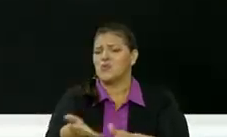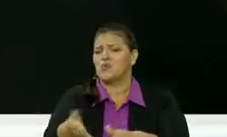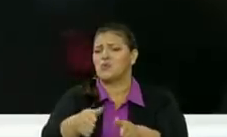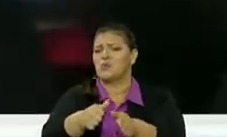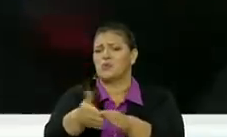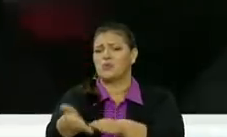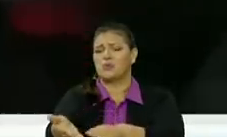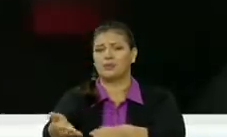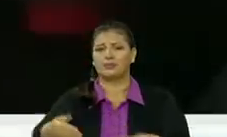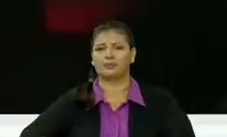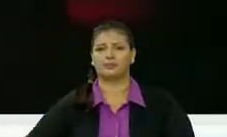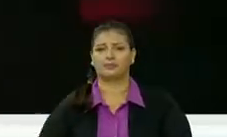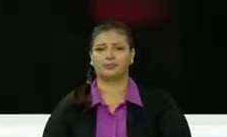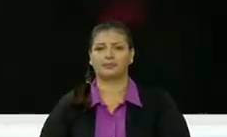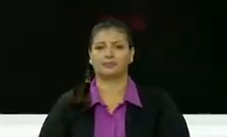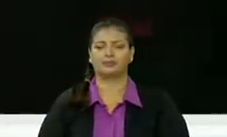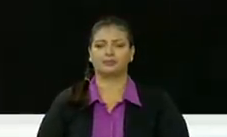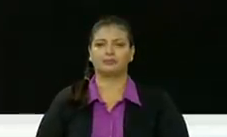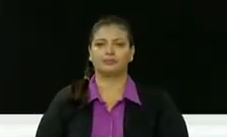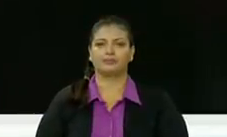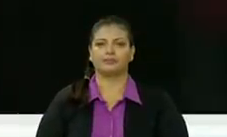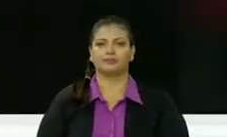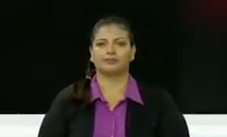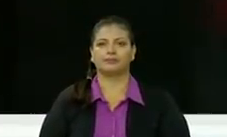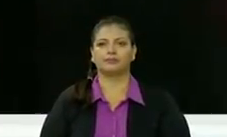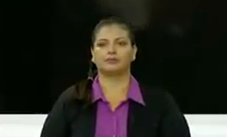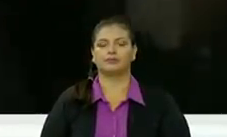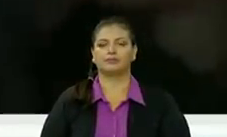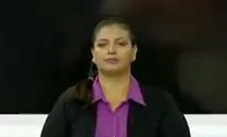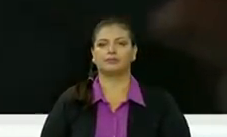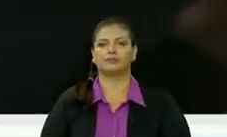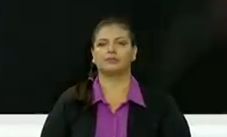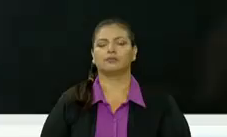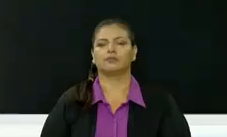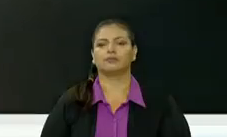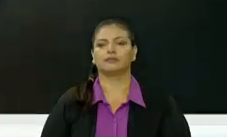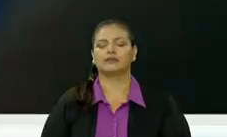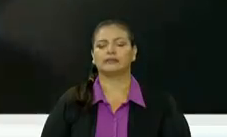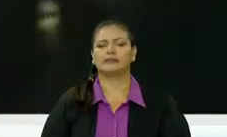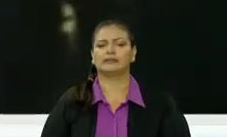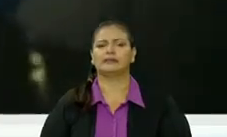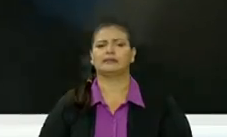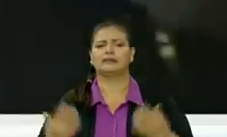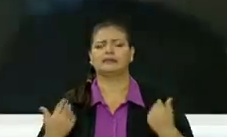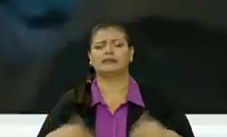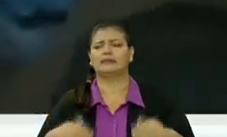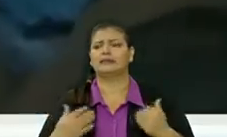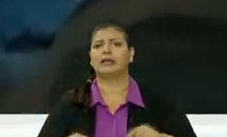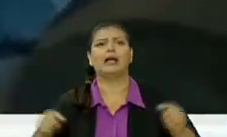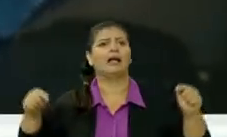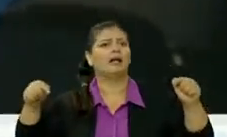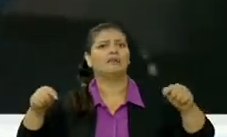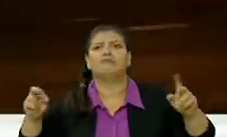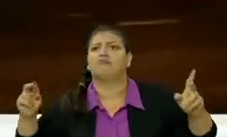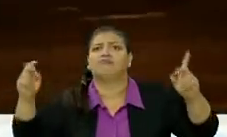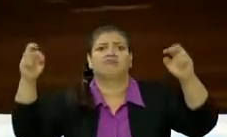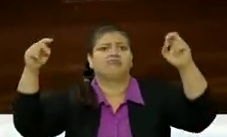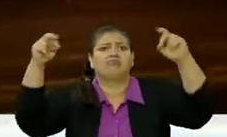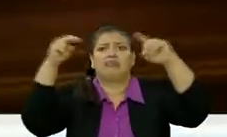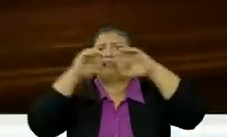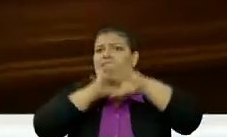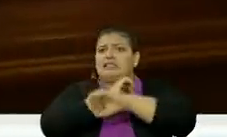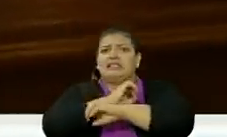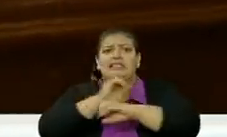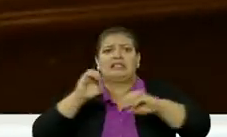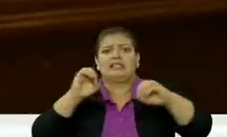vehículo. Para que situaciones como esta no se vuelvan a repetir, habitantes del sector